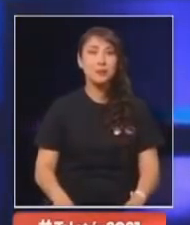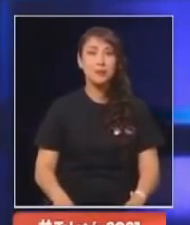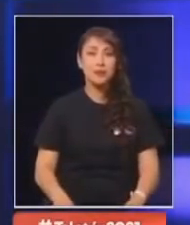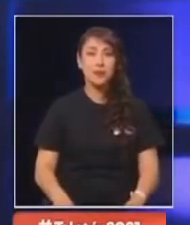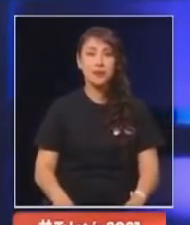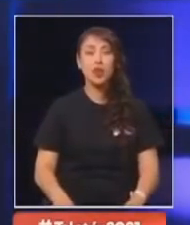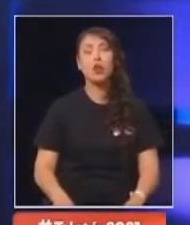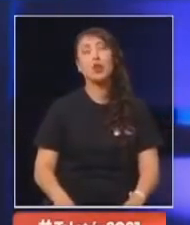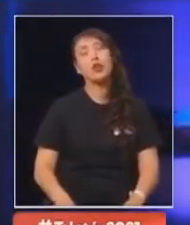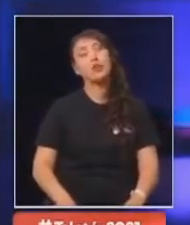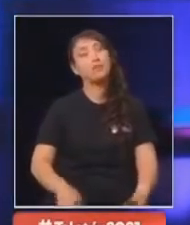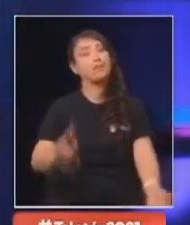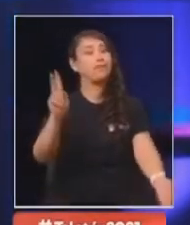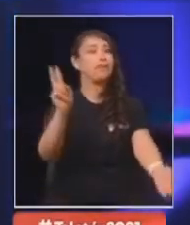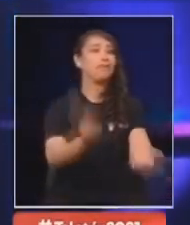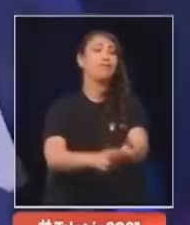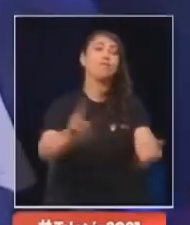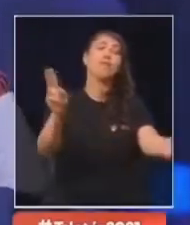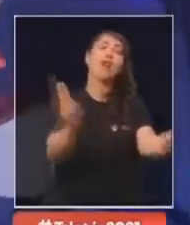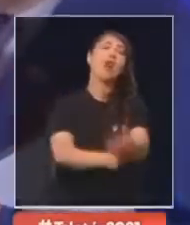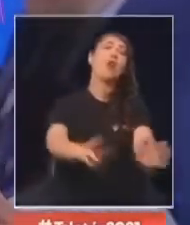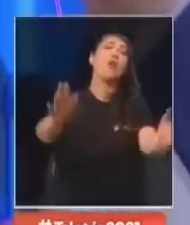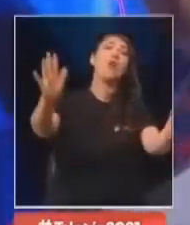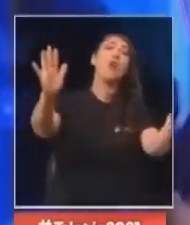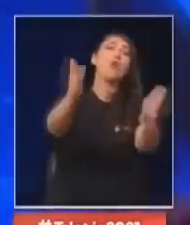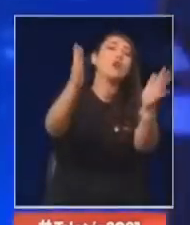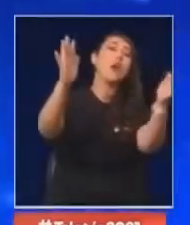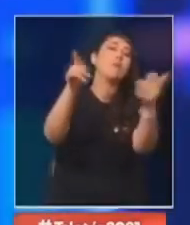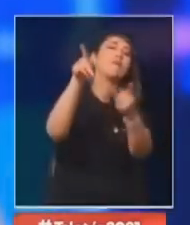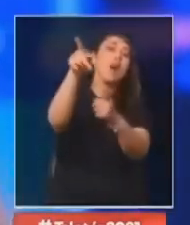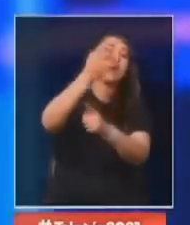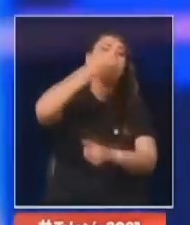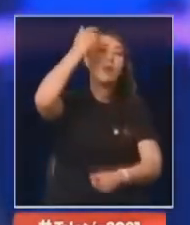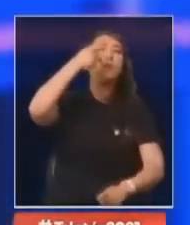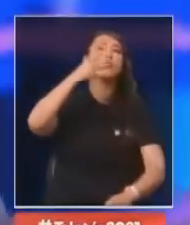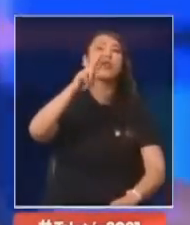Oye, démosle un gran aplauso a Estefan Kramer. Un grande.